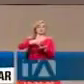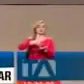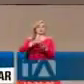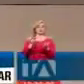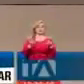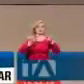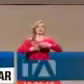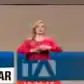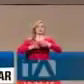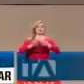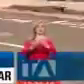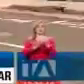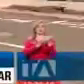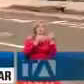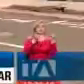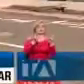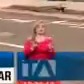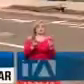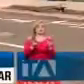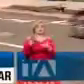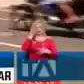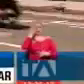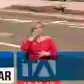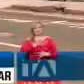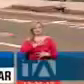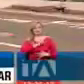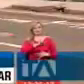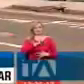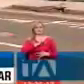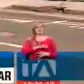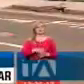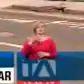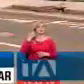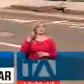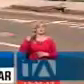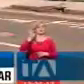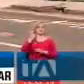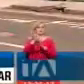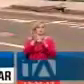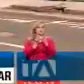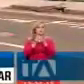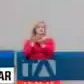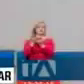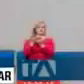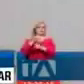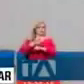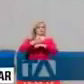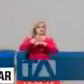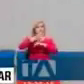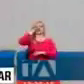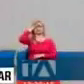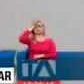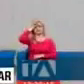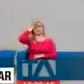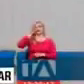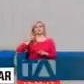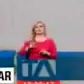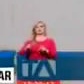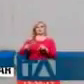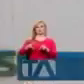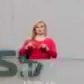de Talento Humano, argumentando enfermedad cardiovascular. Y el 18 de abril, exigió a las autoridades del hospital se le permita